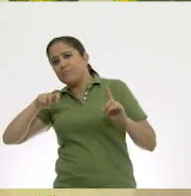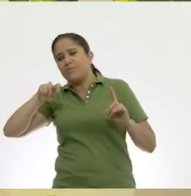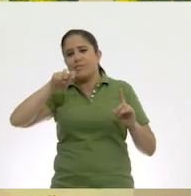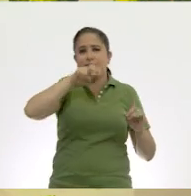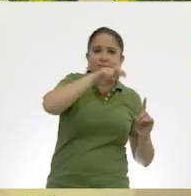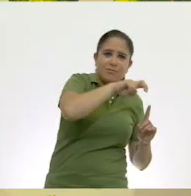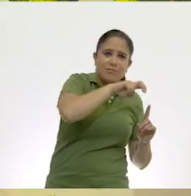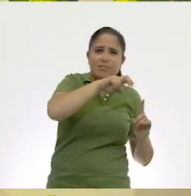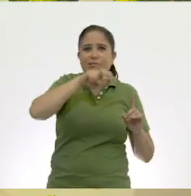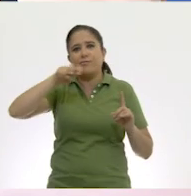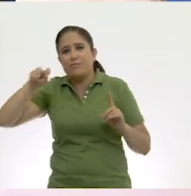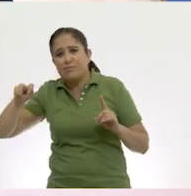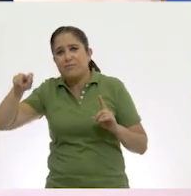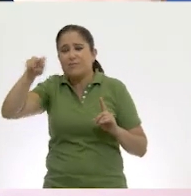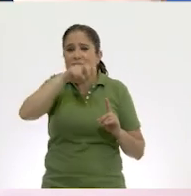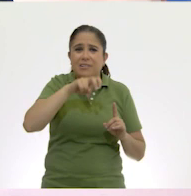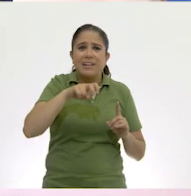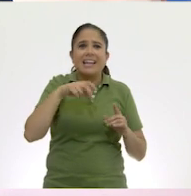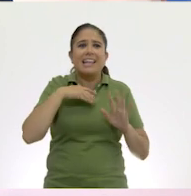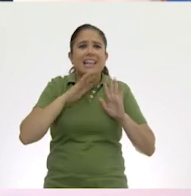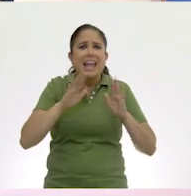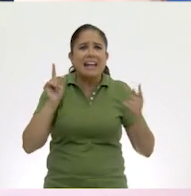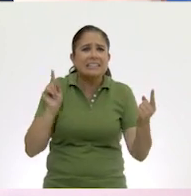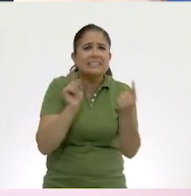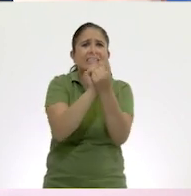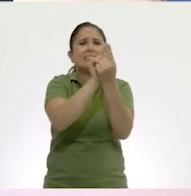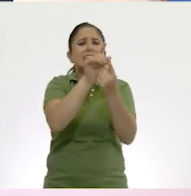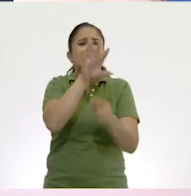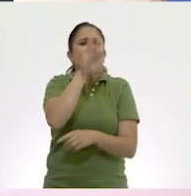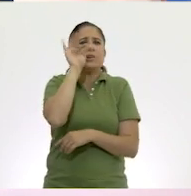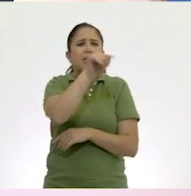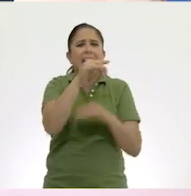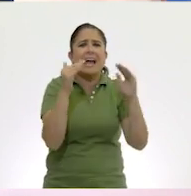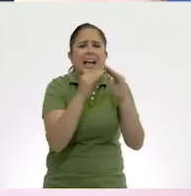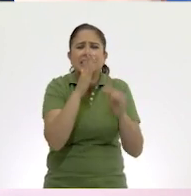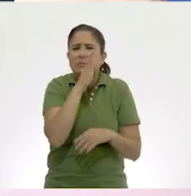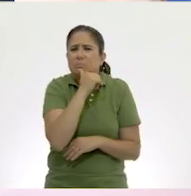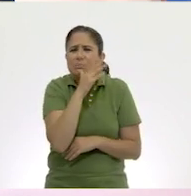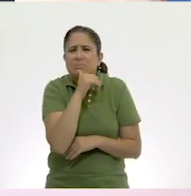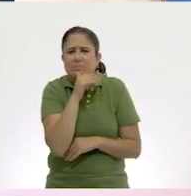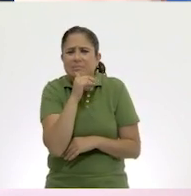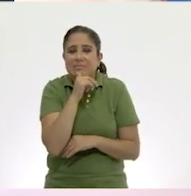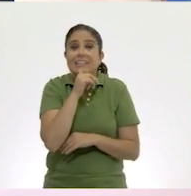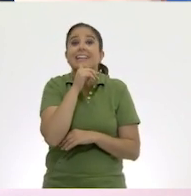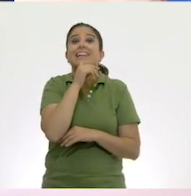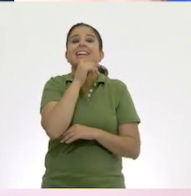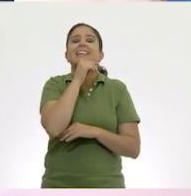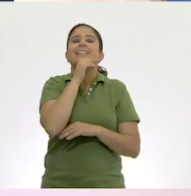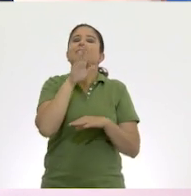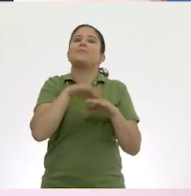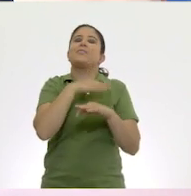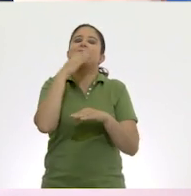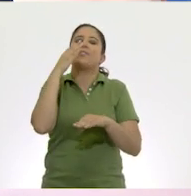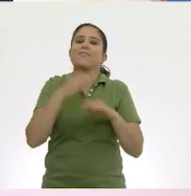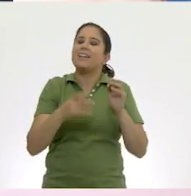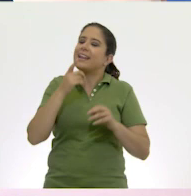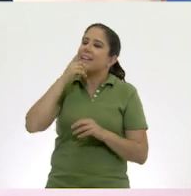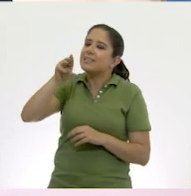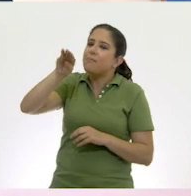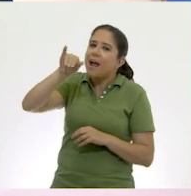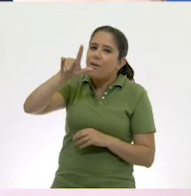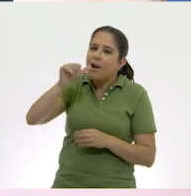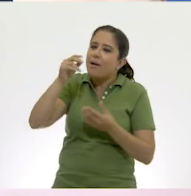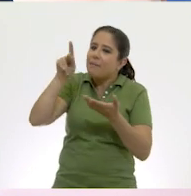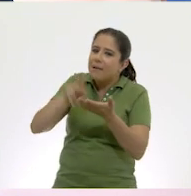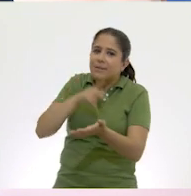la izquierda a la derecha y no lograba encontrar tu casa tiétar hola ayman hola te he dicho muchas